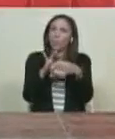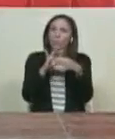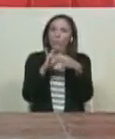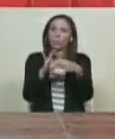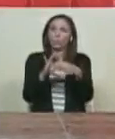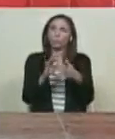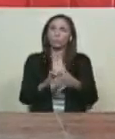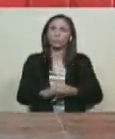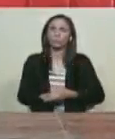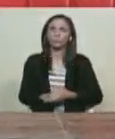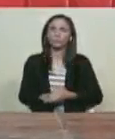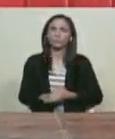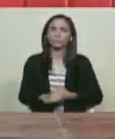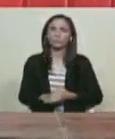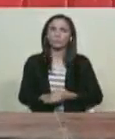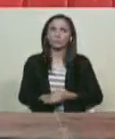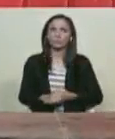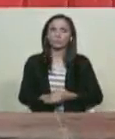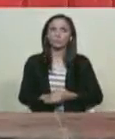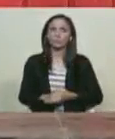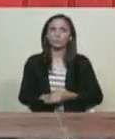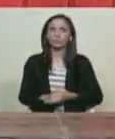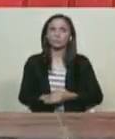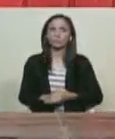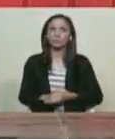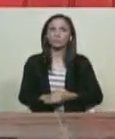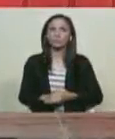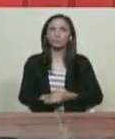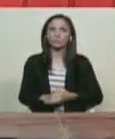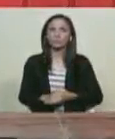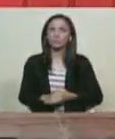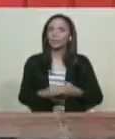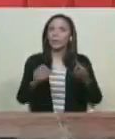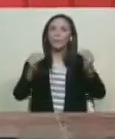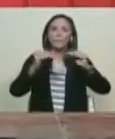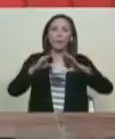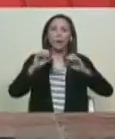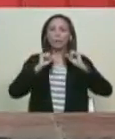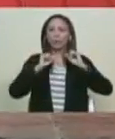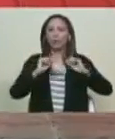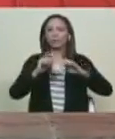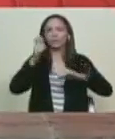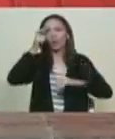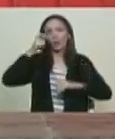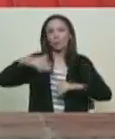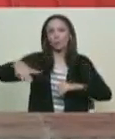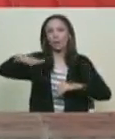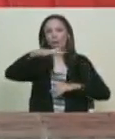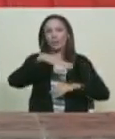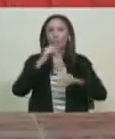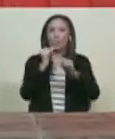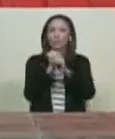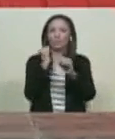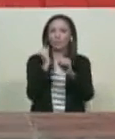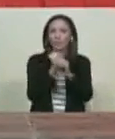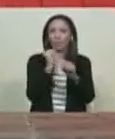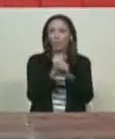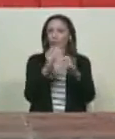Juntos podemos más. Más poder popular, más poder de la clase obrera.